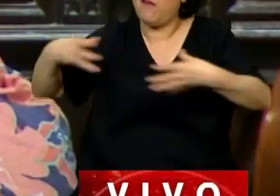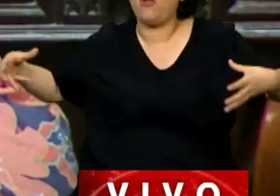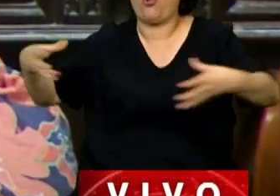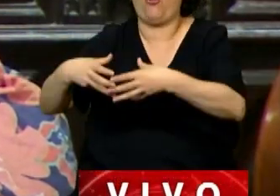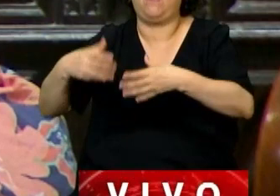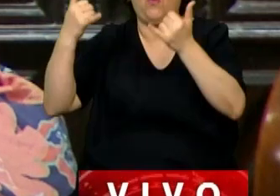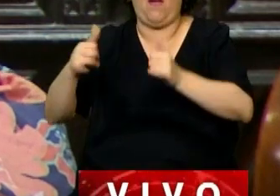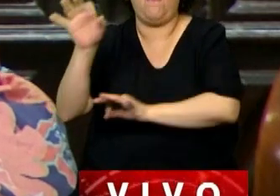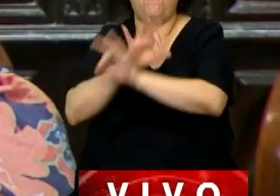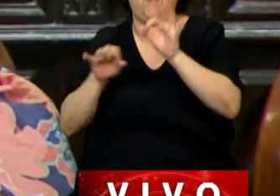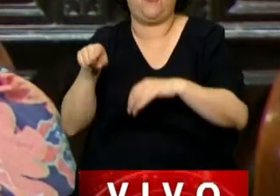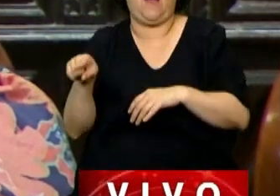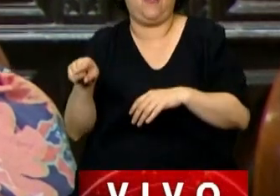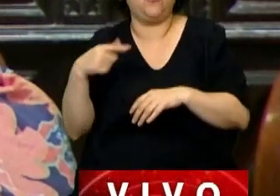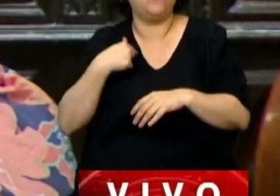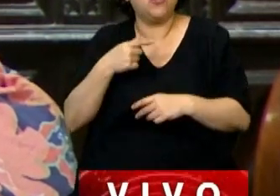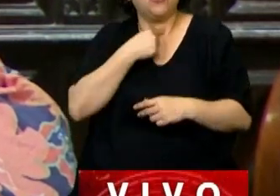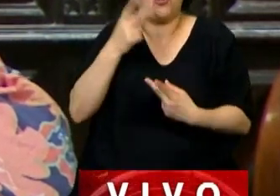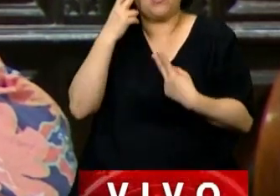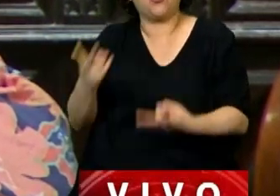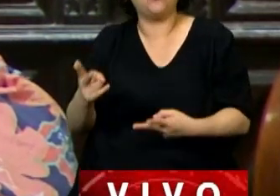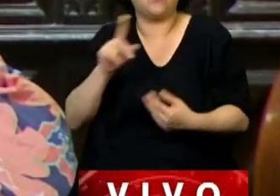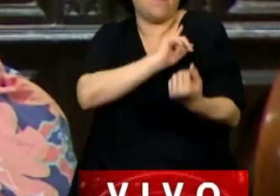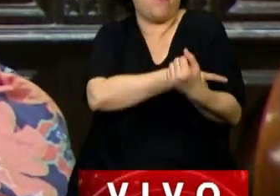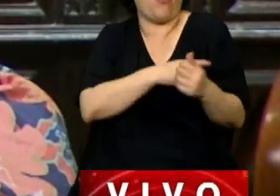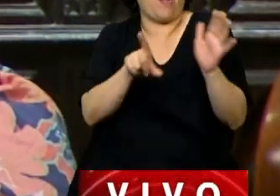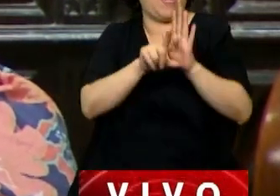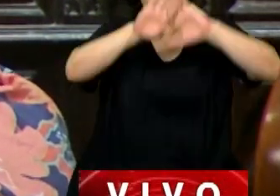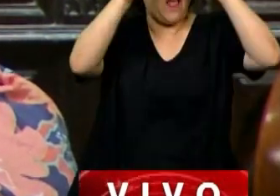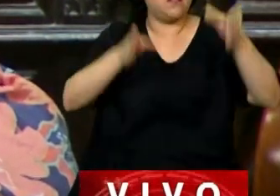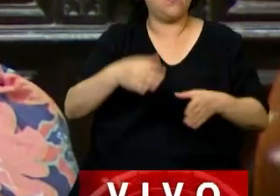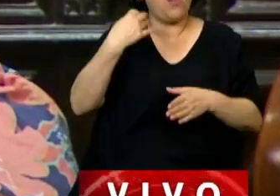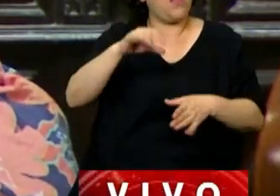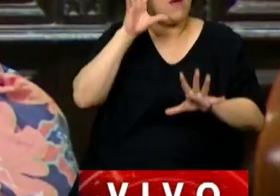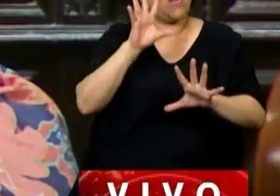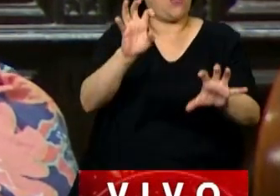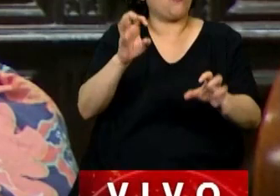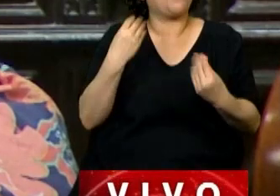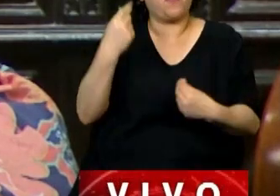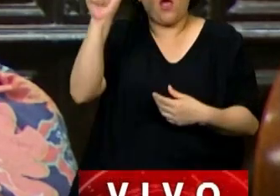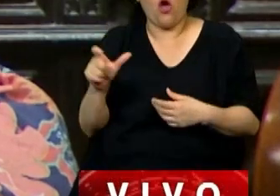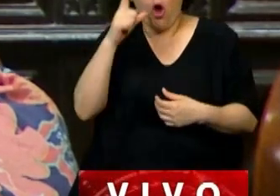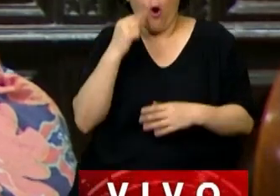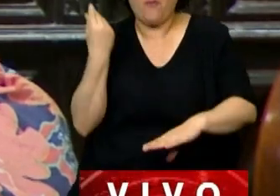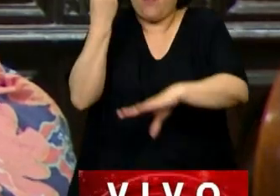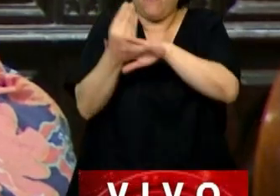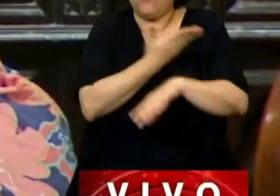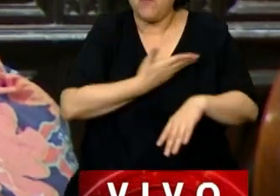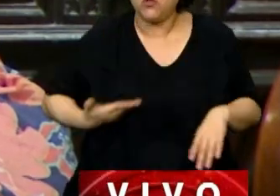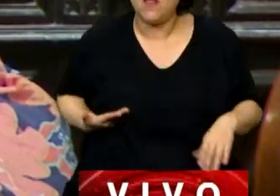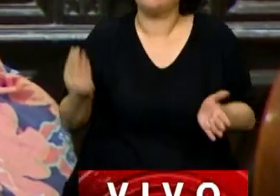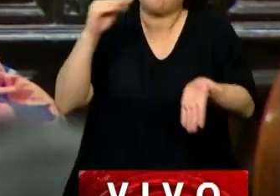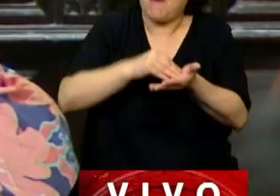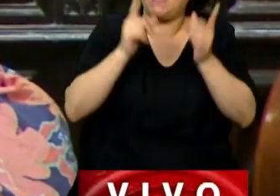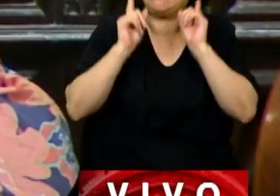que reconocerlo, que este poder legislativo debe recordar a un hombre que además de cumplir su función pública, ha cumplido